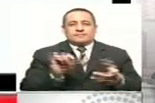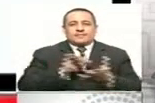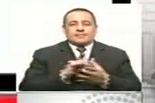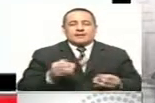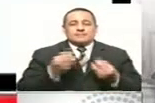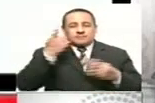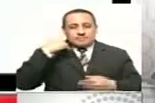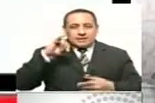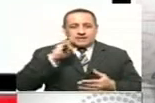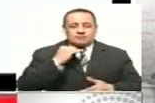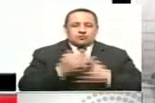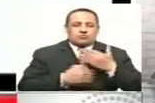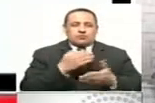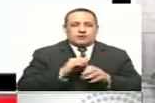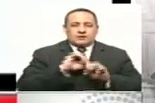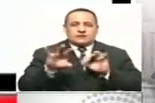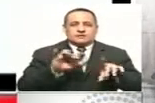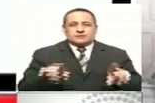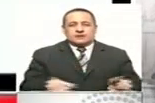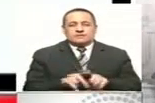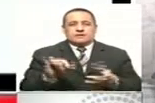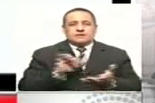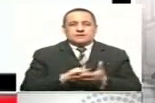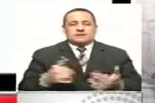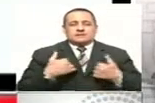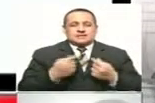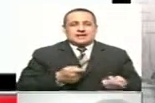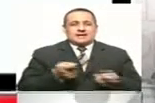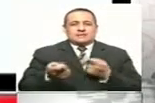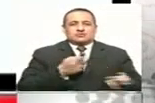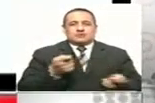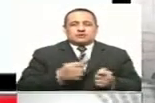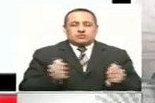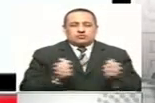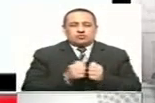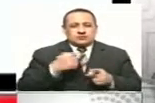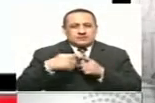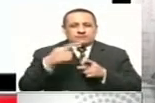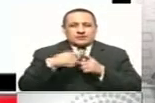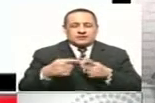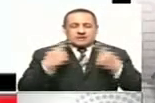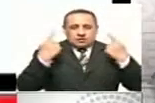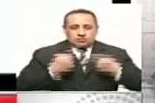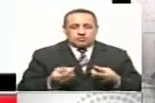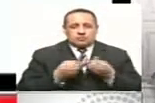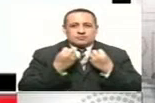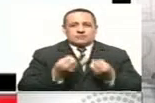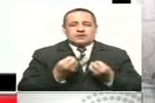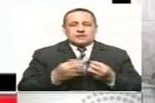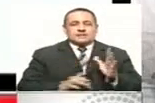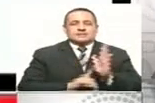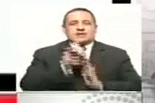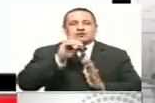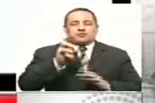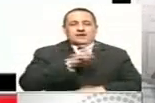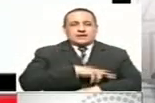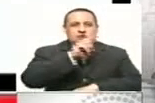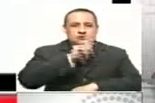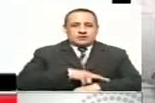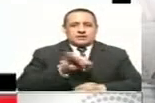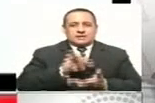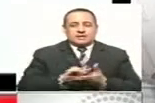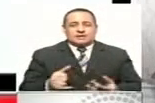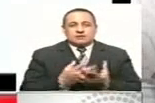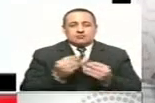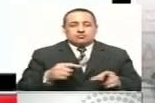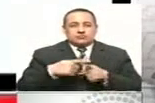para promover no solamente gestionar los conflictos, sino condiciones para el desarrollo regional, ¿no? Que en muchos de